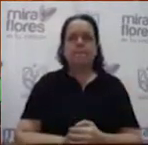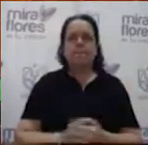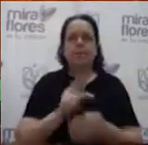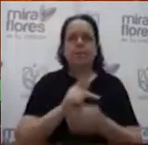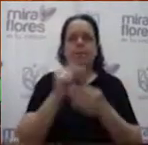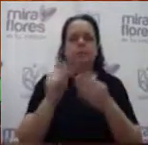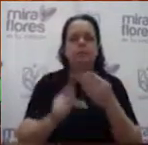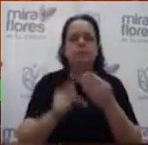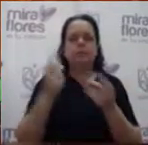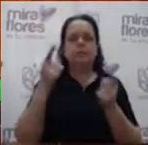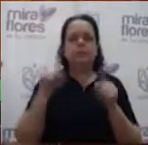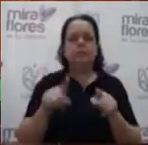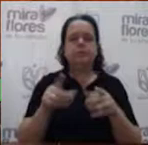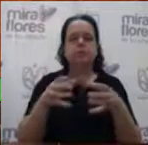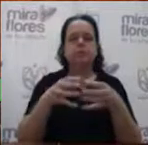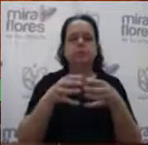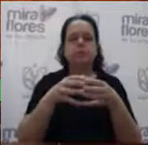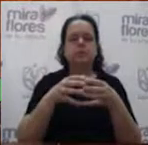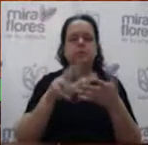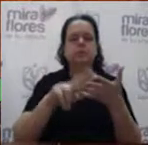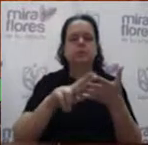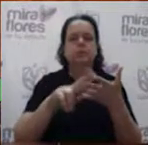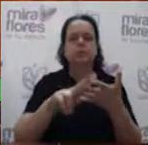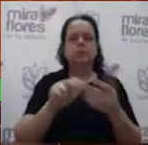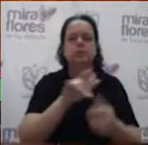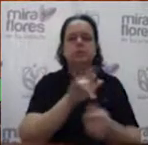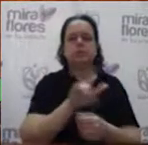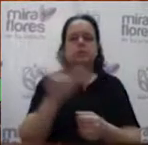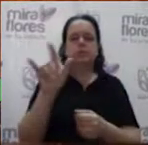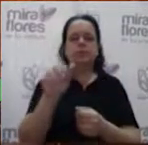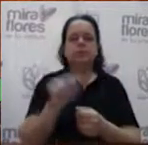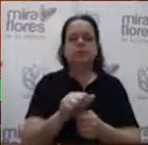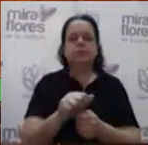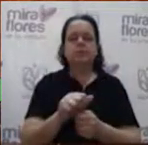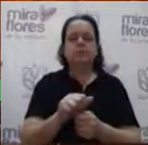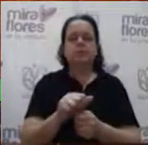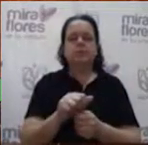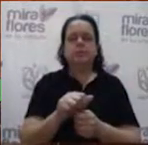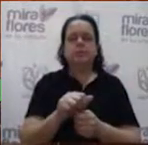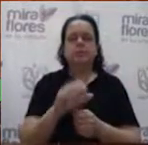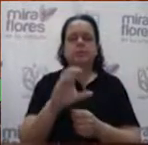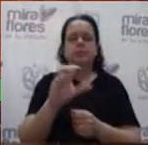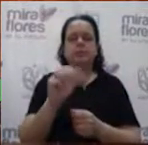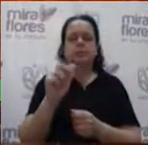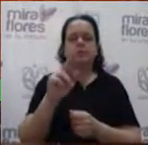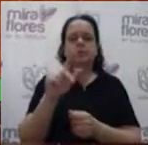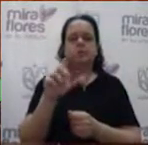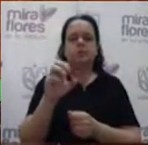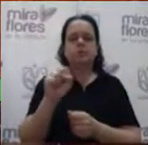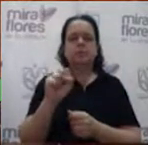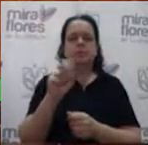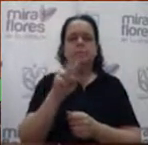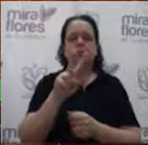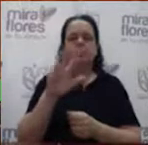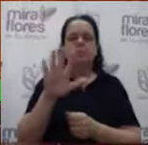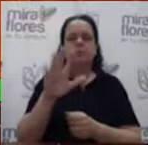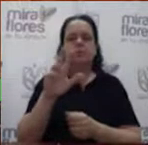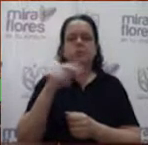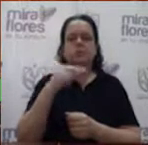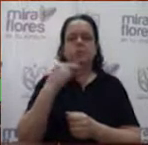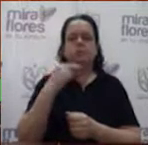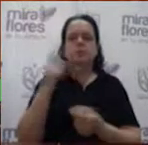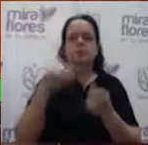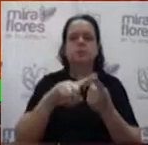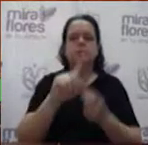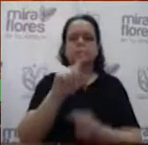Proyecto de acuerdo de consejo que autoriza el viaje del gerente de desarrollo humano, señor Carlos Enrique Contreras Ríos, del 25 de noviembre al 1